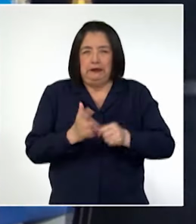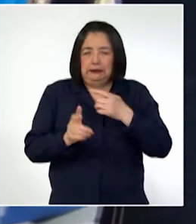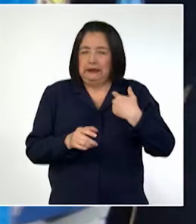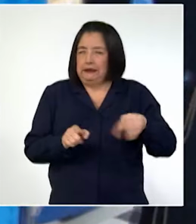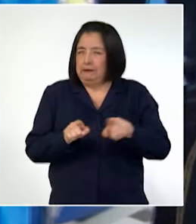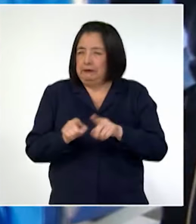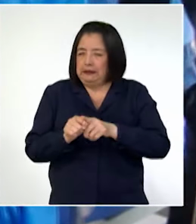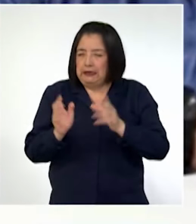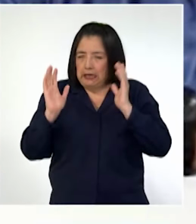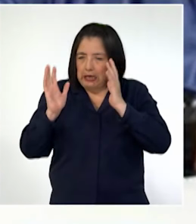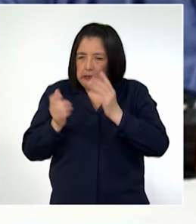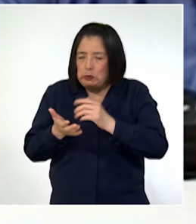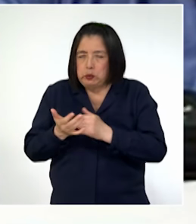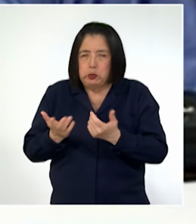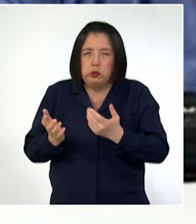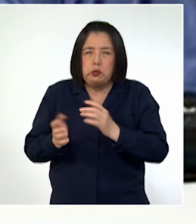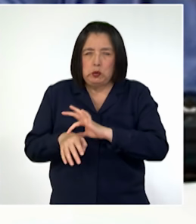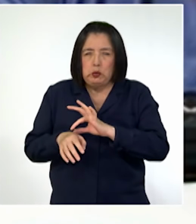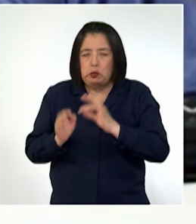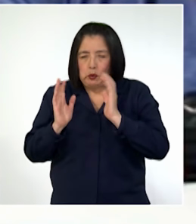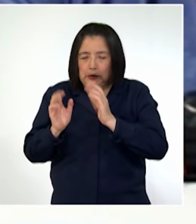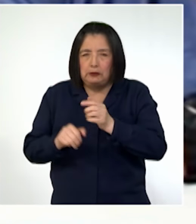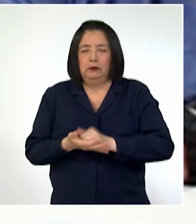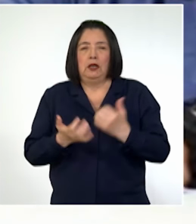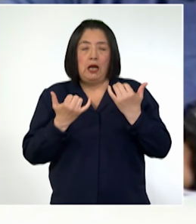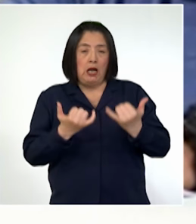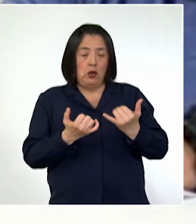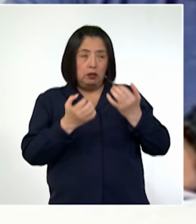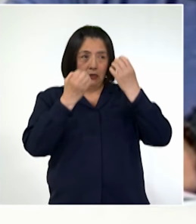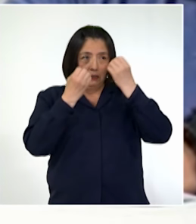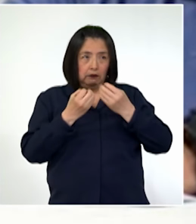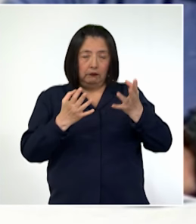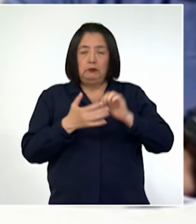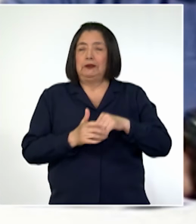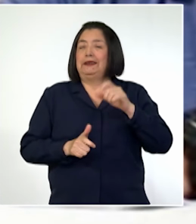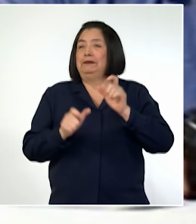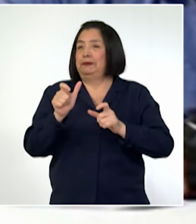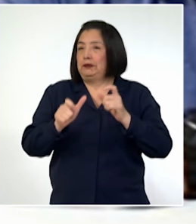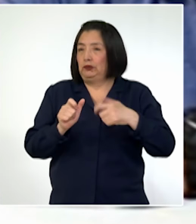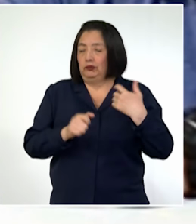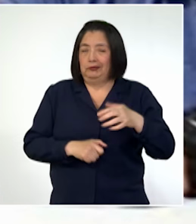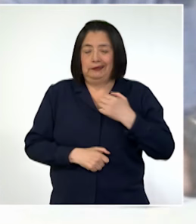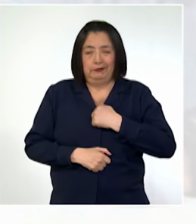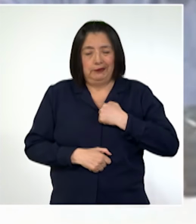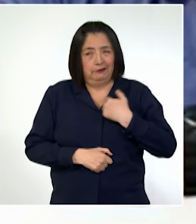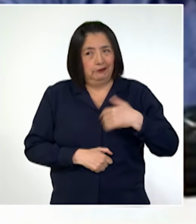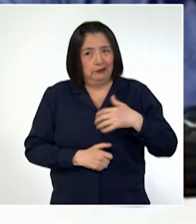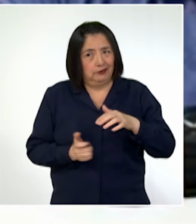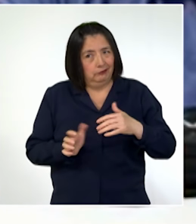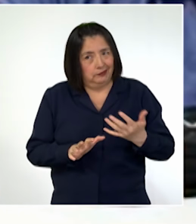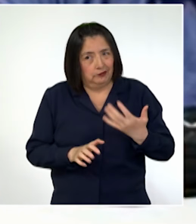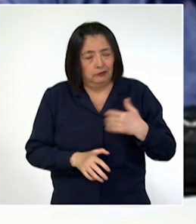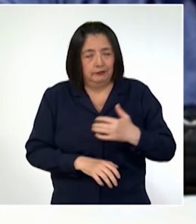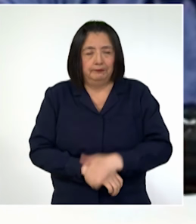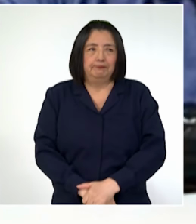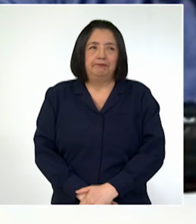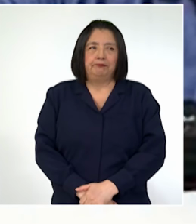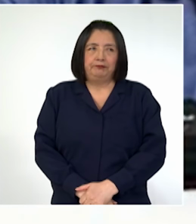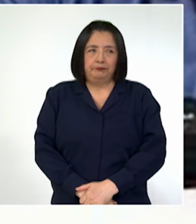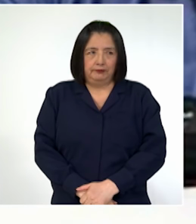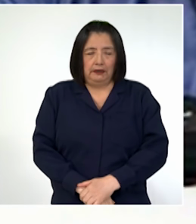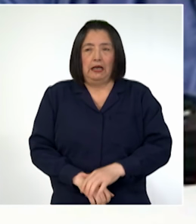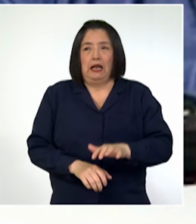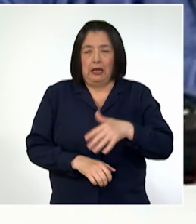graves lesiones. Tenemos que informar que también hemos tenido pacientes lamentablemente fallecidos.